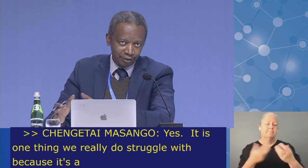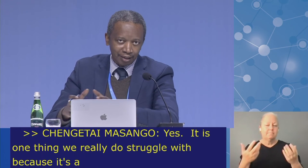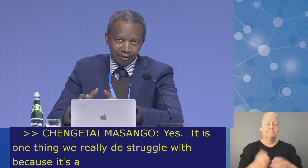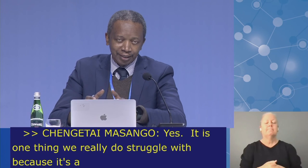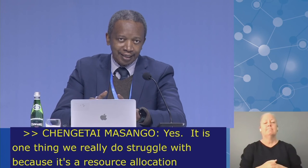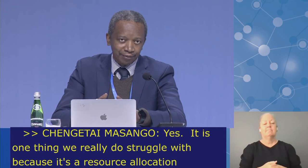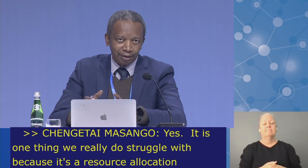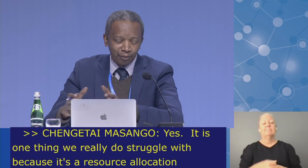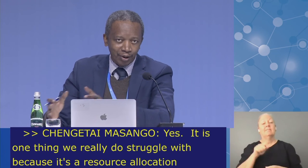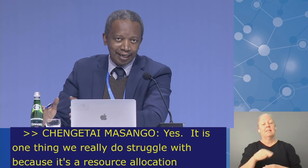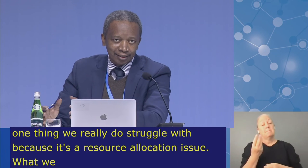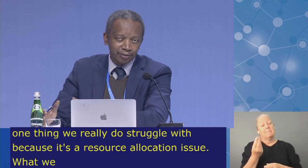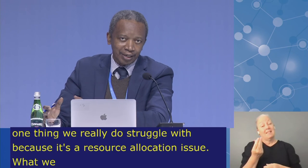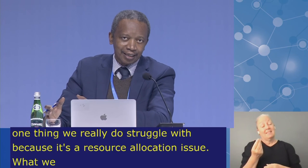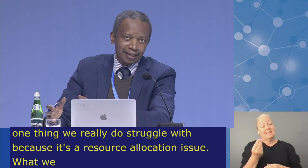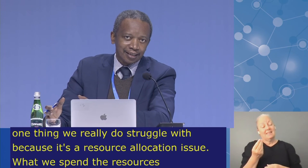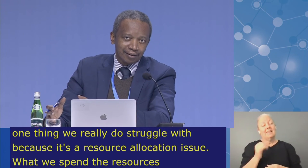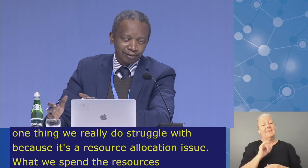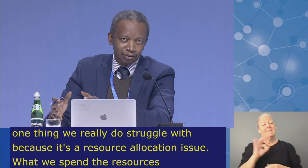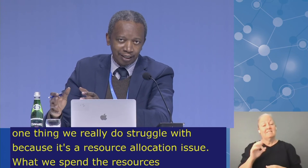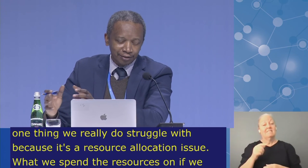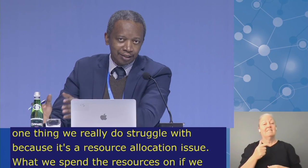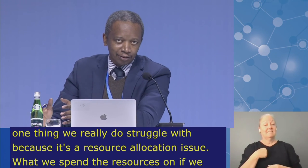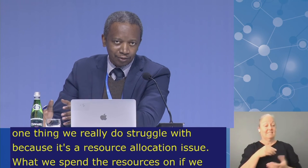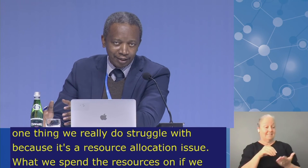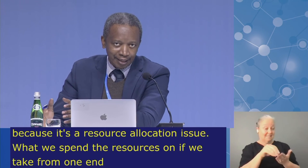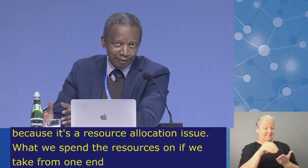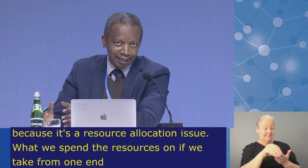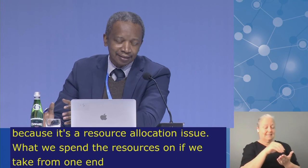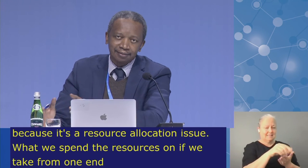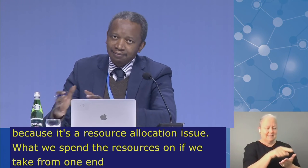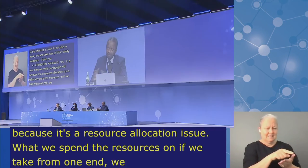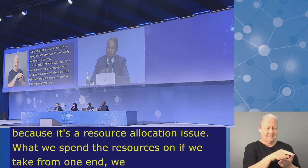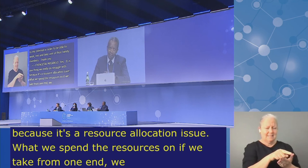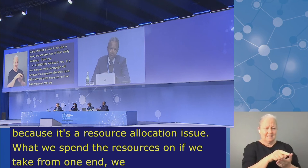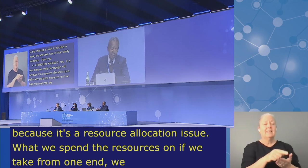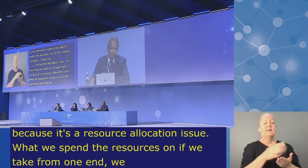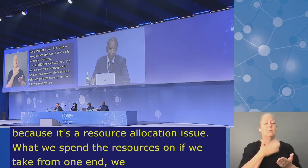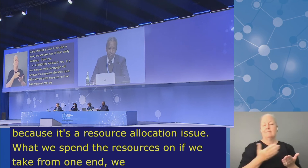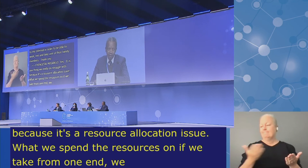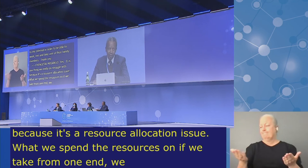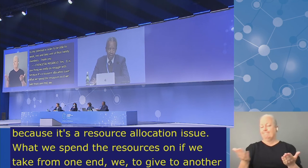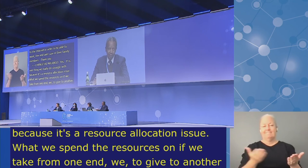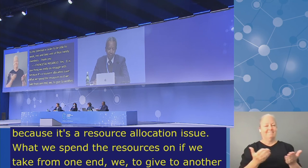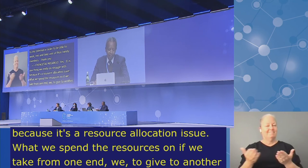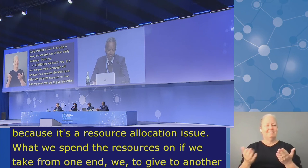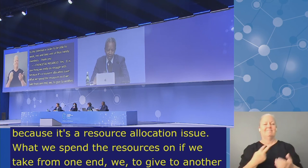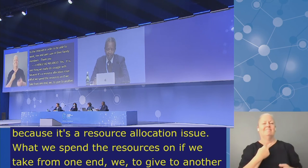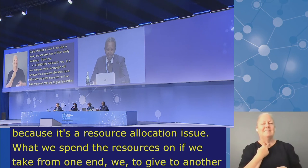problemática. Es la cuestión de nuestros recursos, incluidos los financieros.